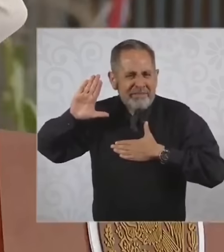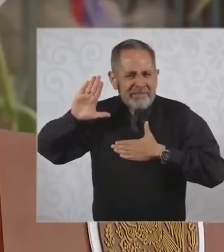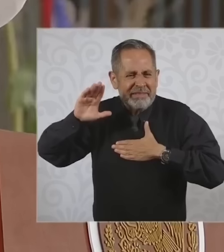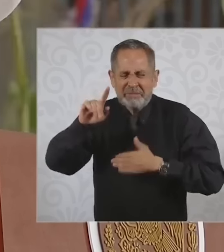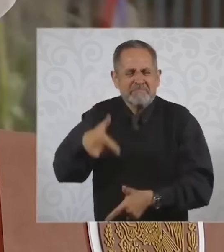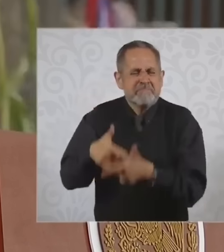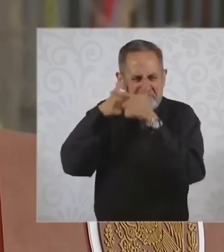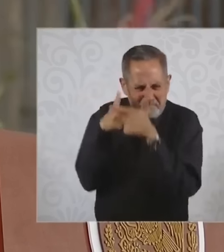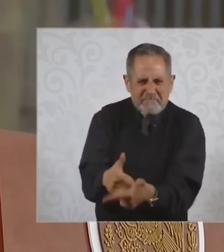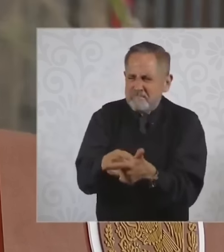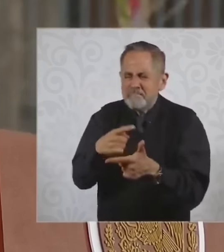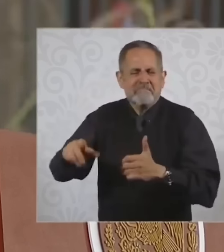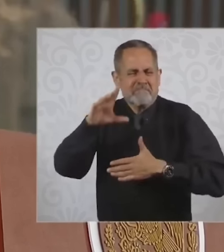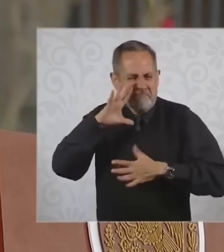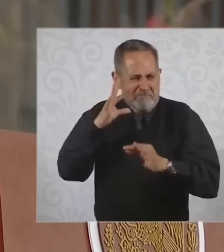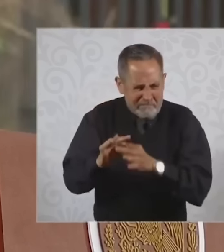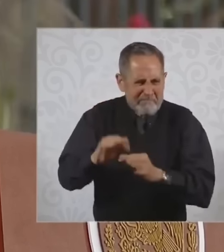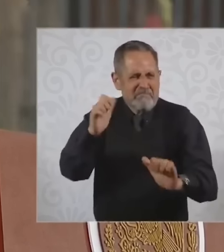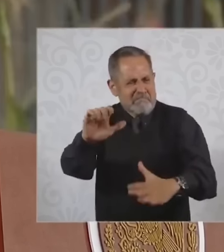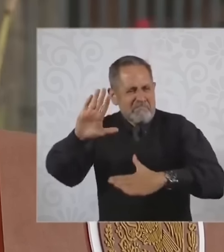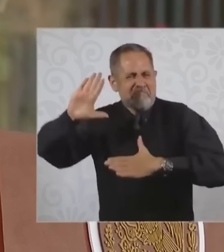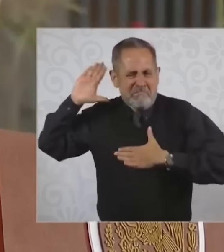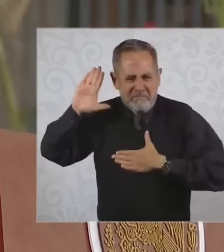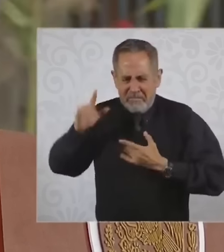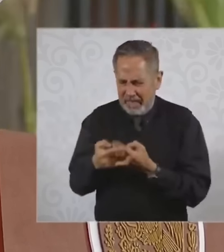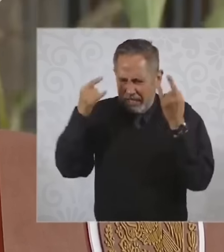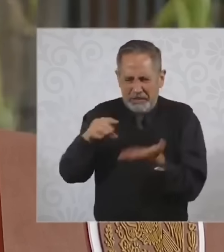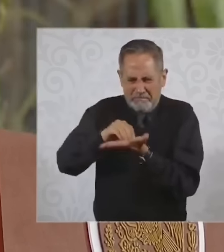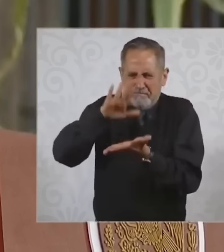a seguir haciendo